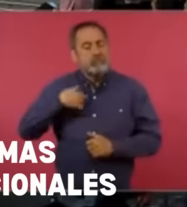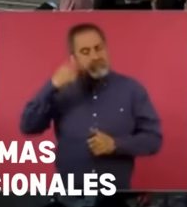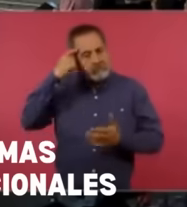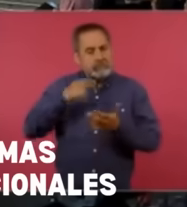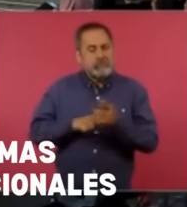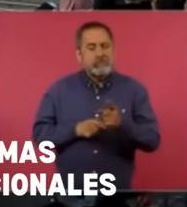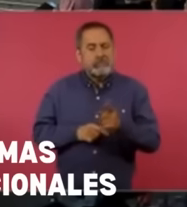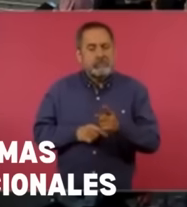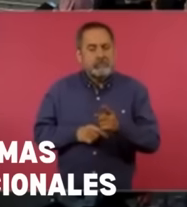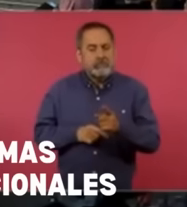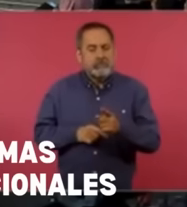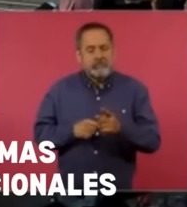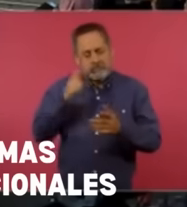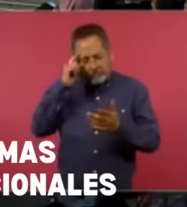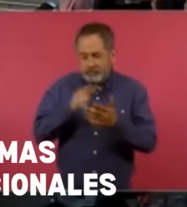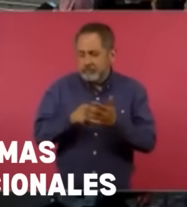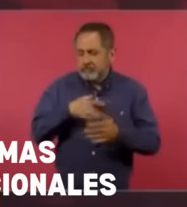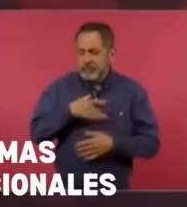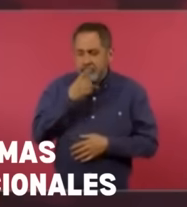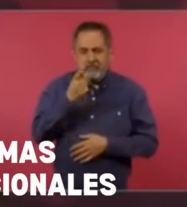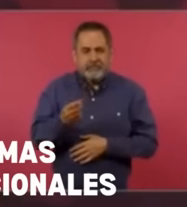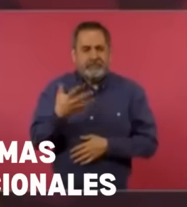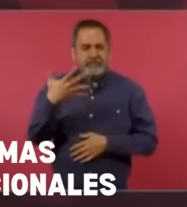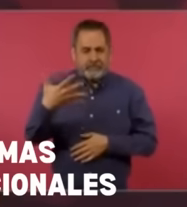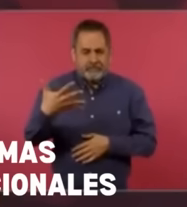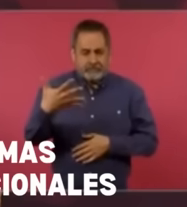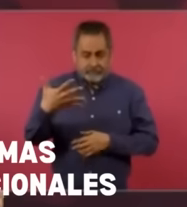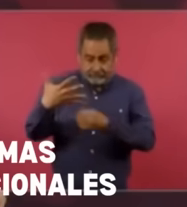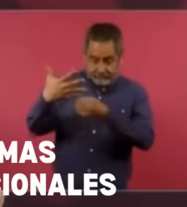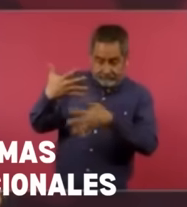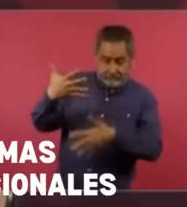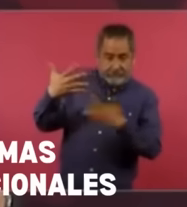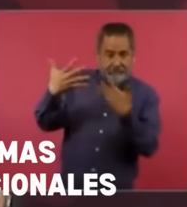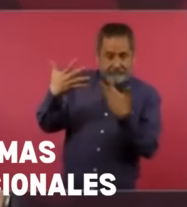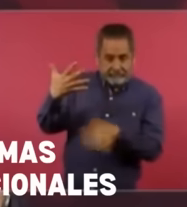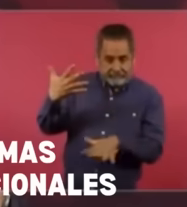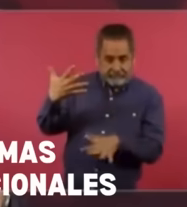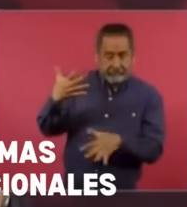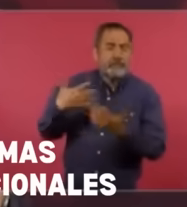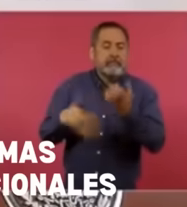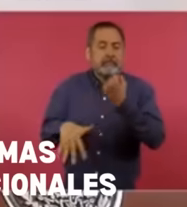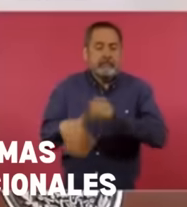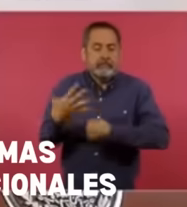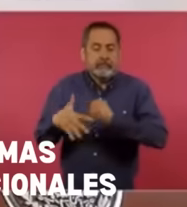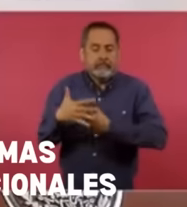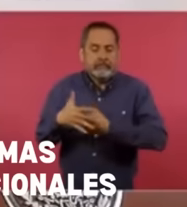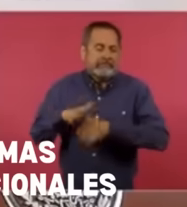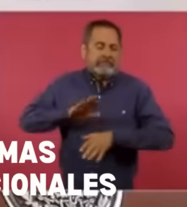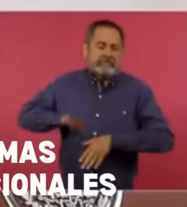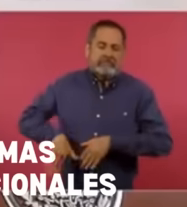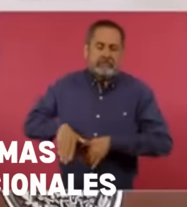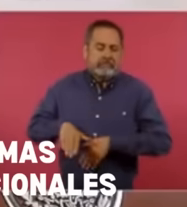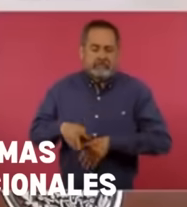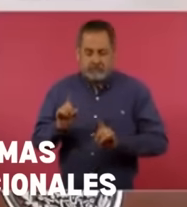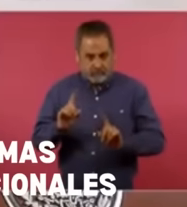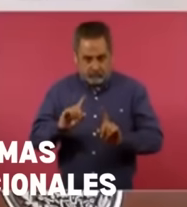por eso hablamos de cinco no quiere decir que las otras no se